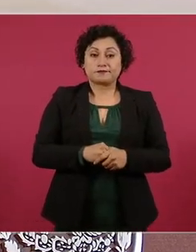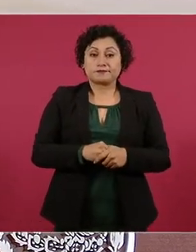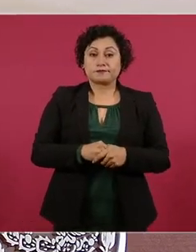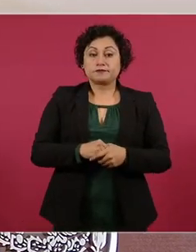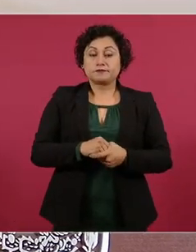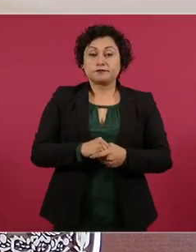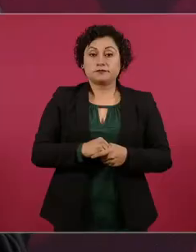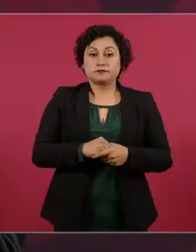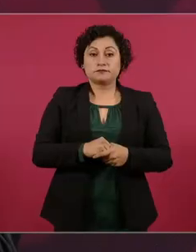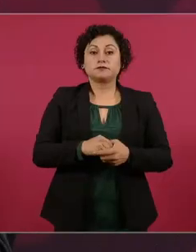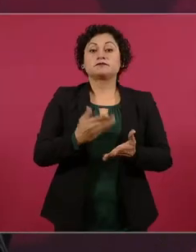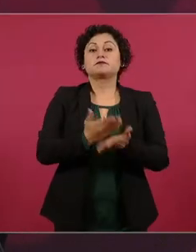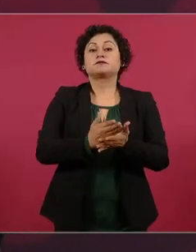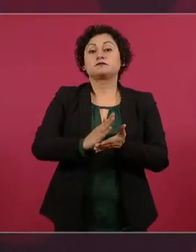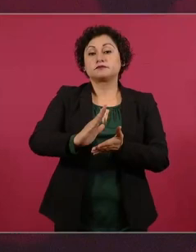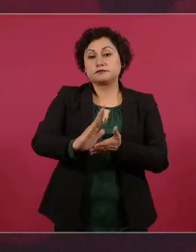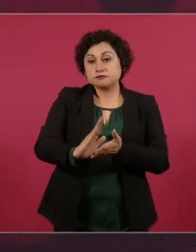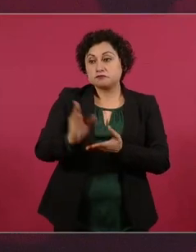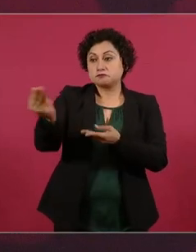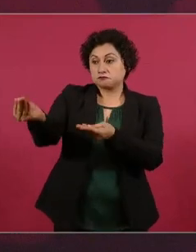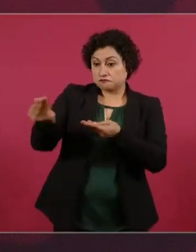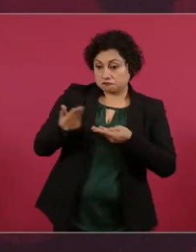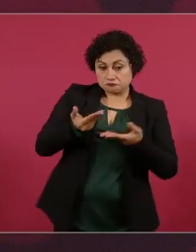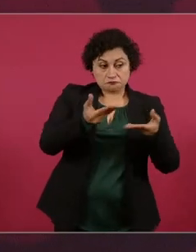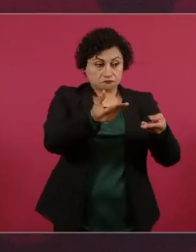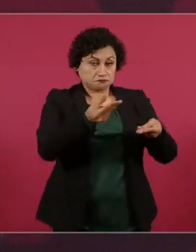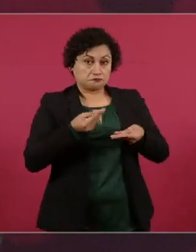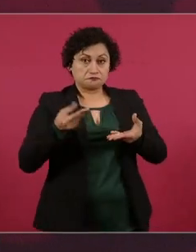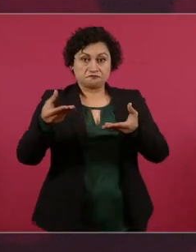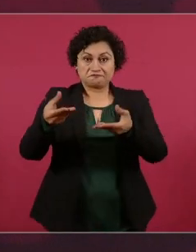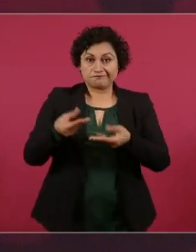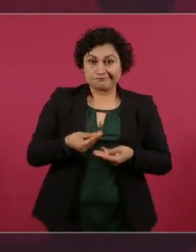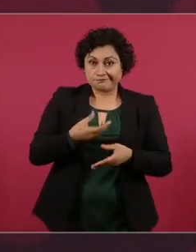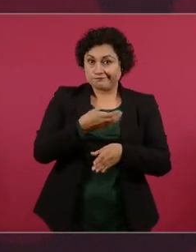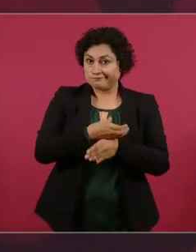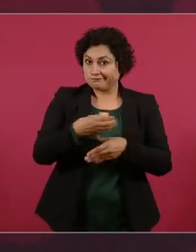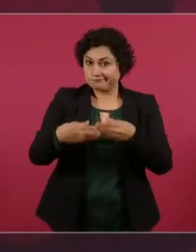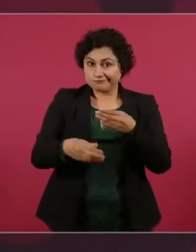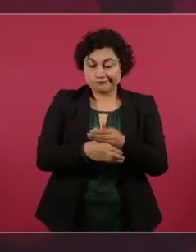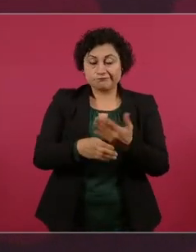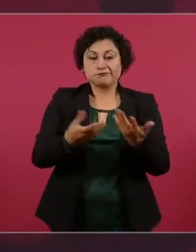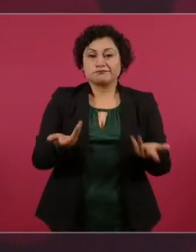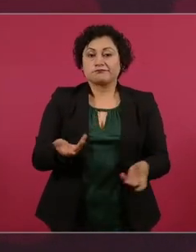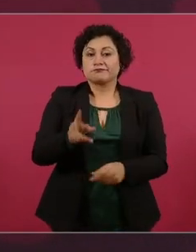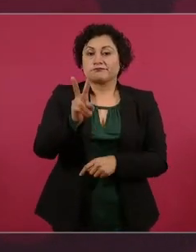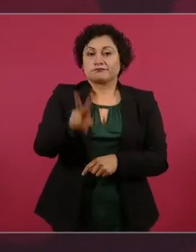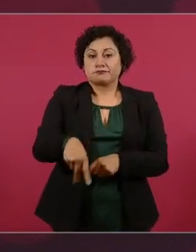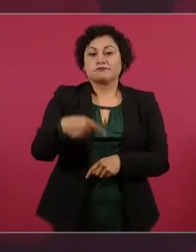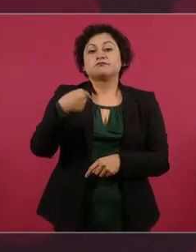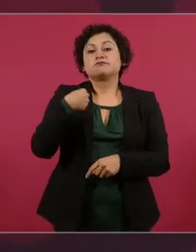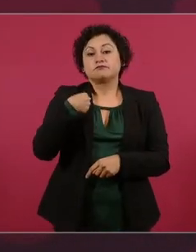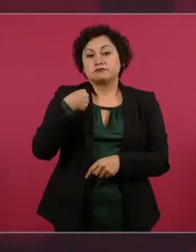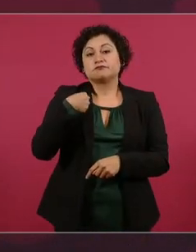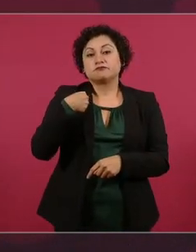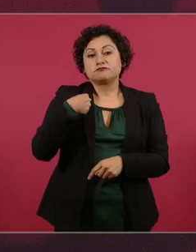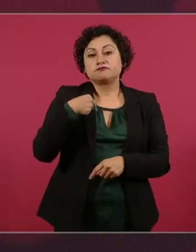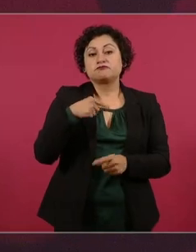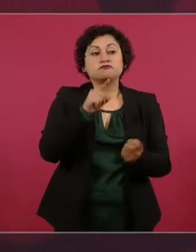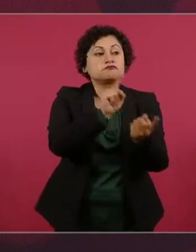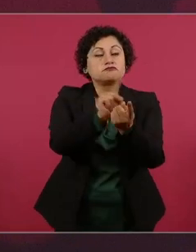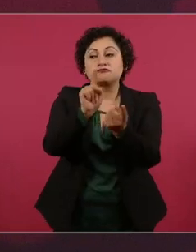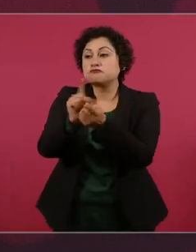me da a conocer cosas. Yo constantemente estoy recogiendo los sentimientos de la